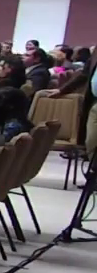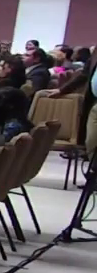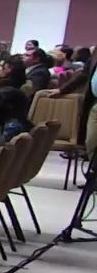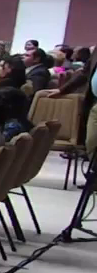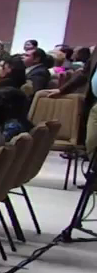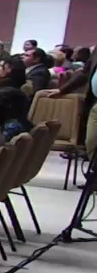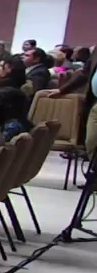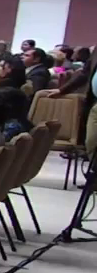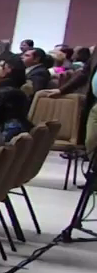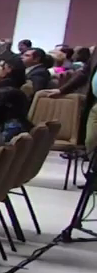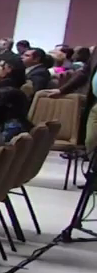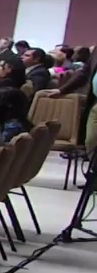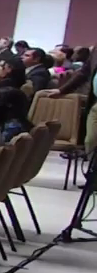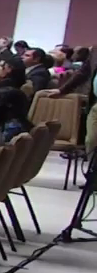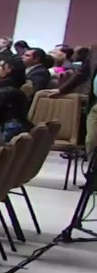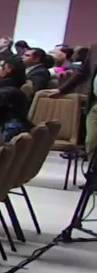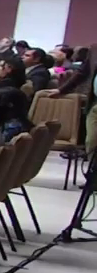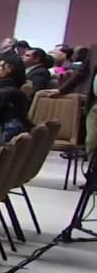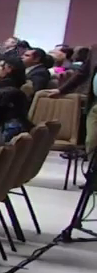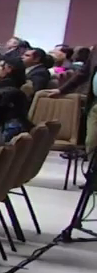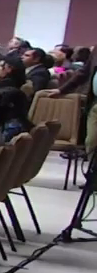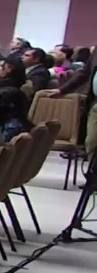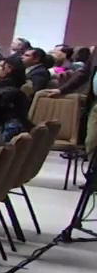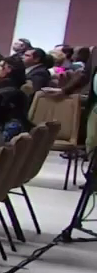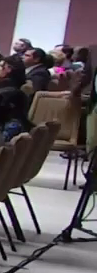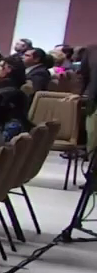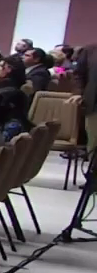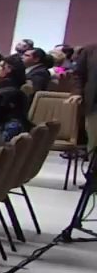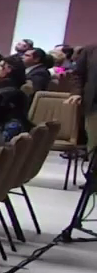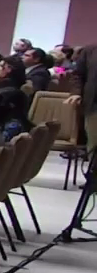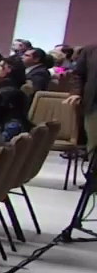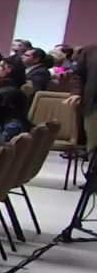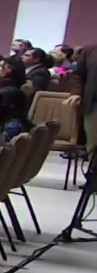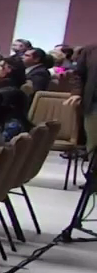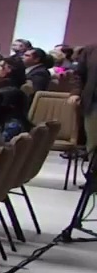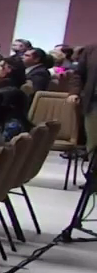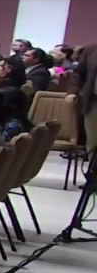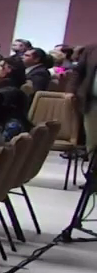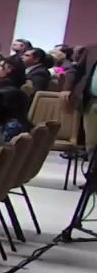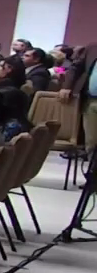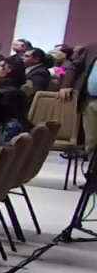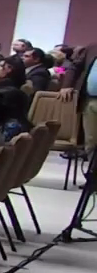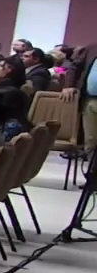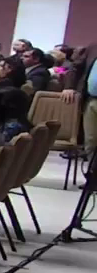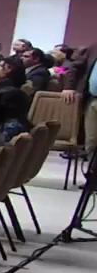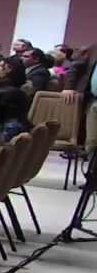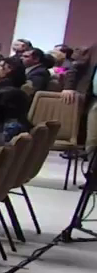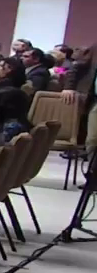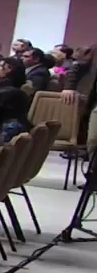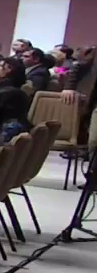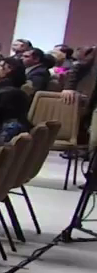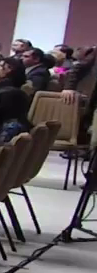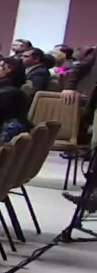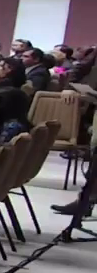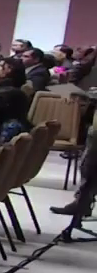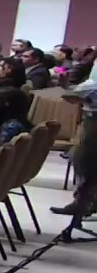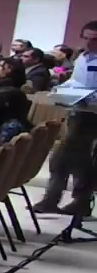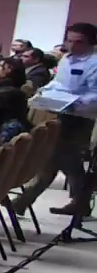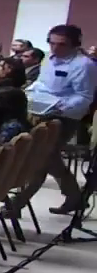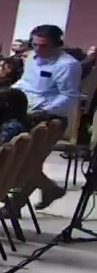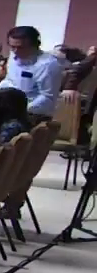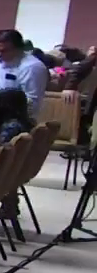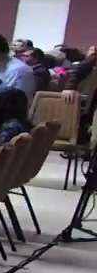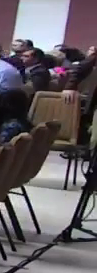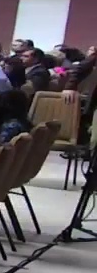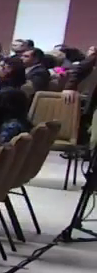extravíos durante la conferencia, llevado por la amplitud del tema